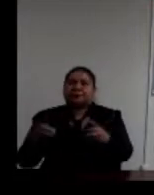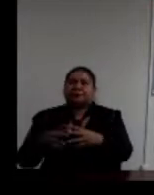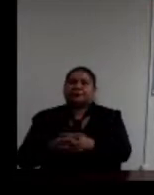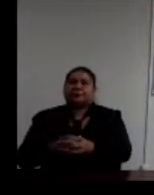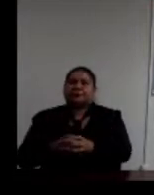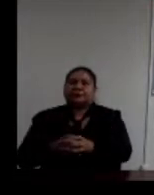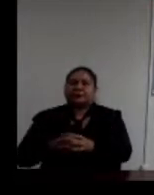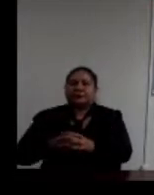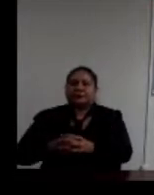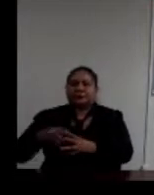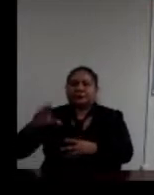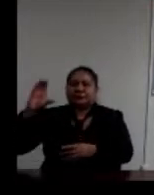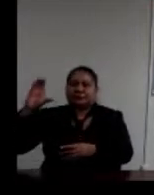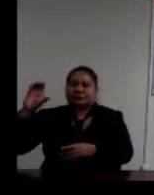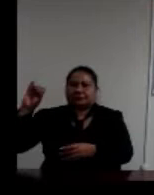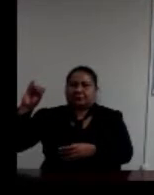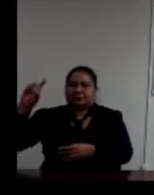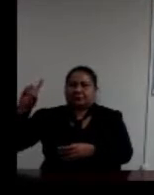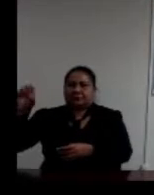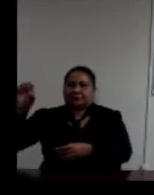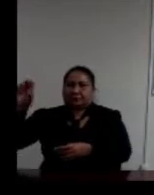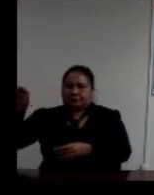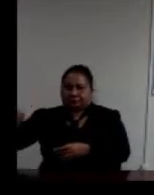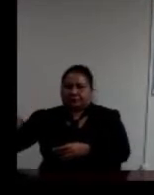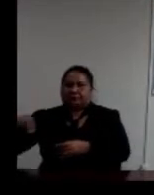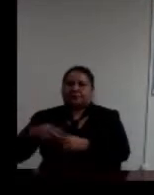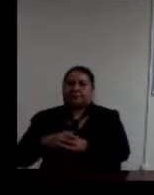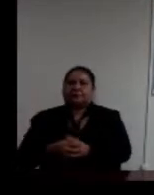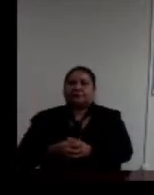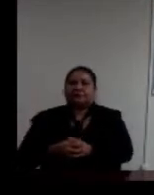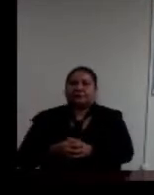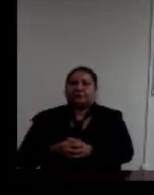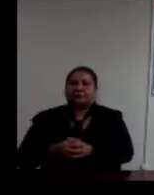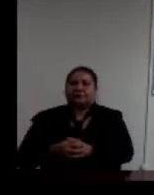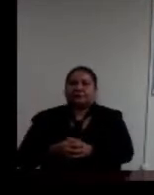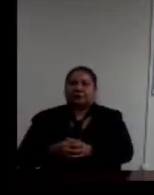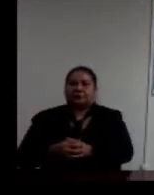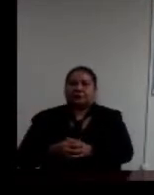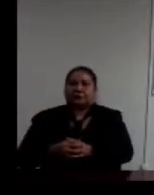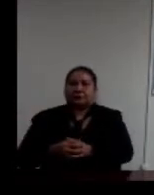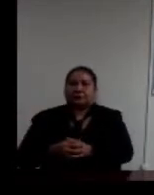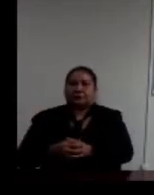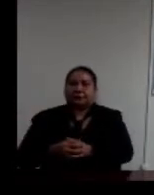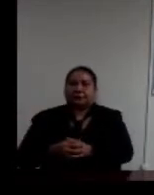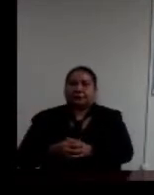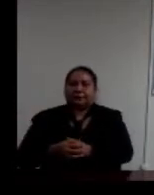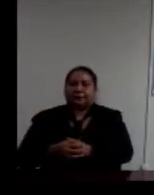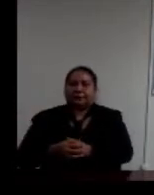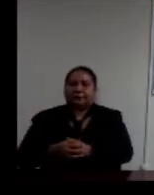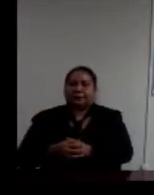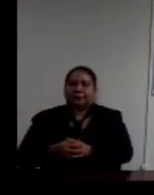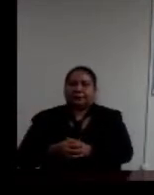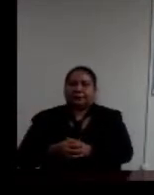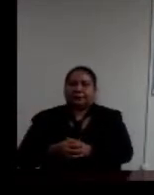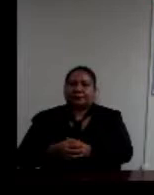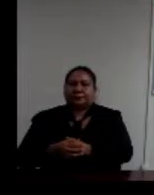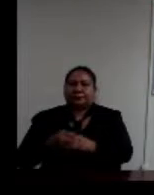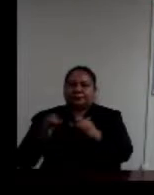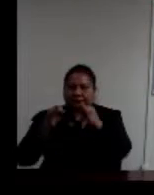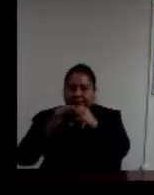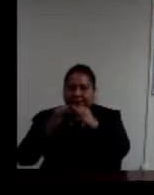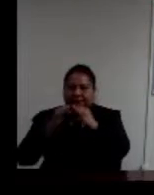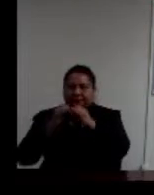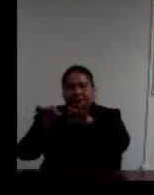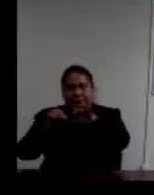psiquiatra infantil en el Instituto Mexicano del Seguro Social, en el Centro de Atención Inmediata para Casos Especiales,